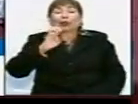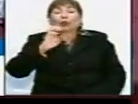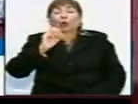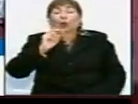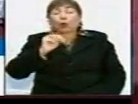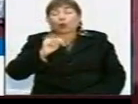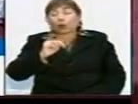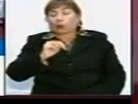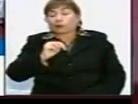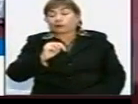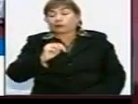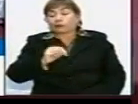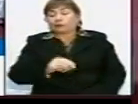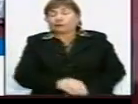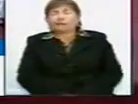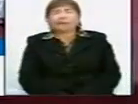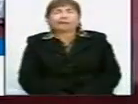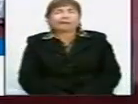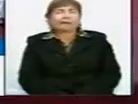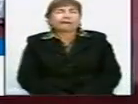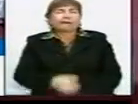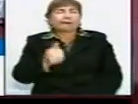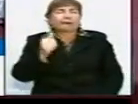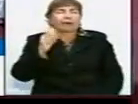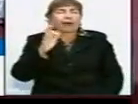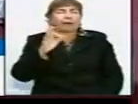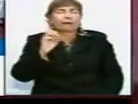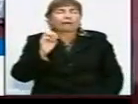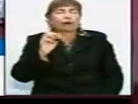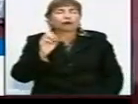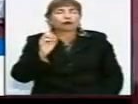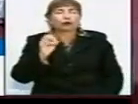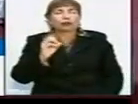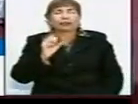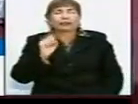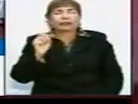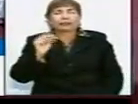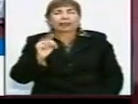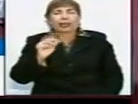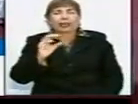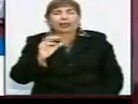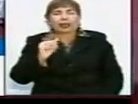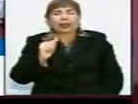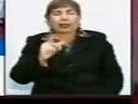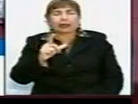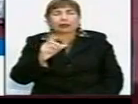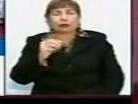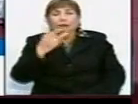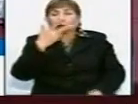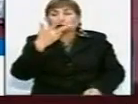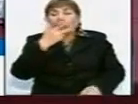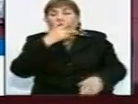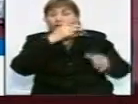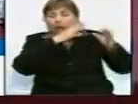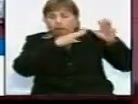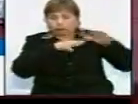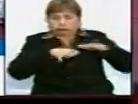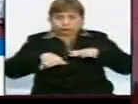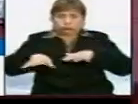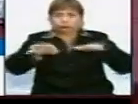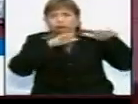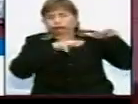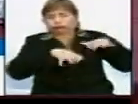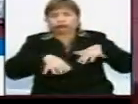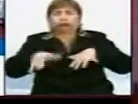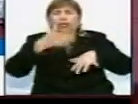este alfonso y la de san carlos las tres y cuando lleve las traiciones en agua lo que hay que hacer es canalizar las